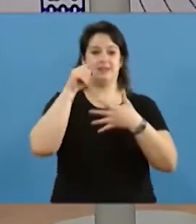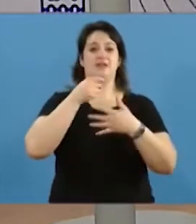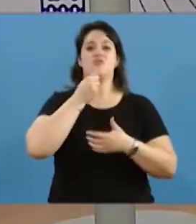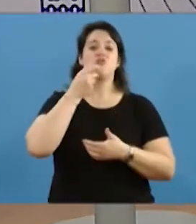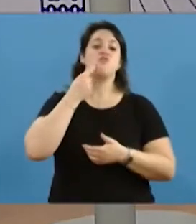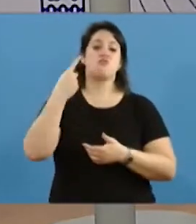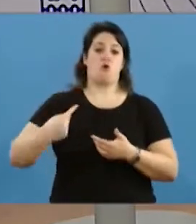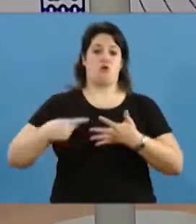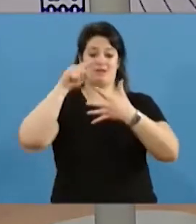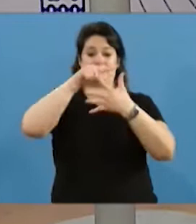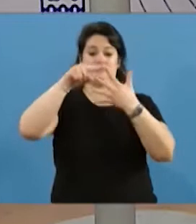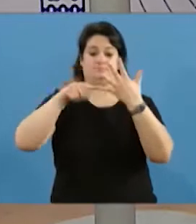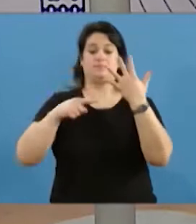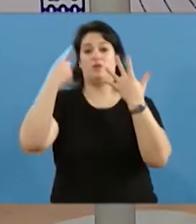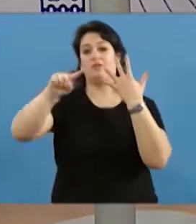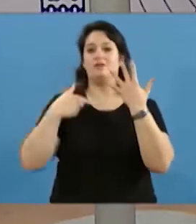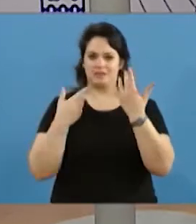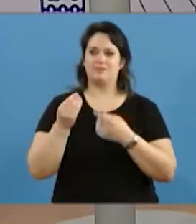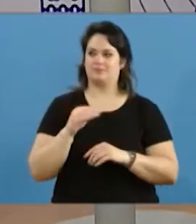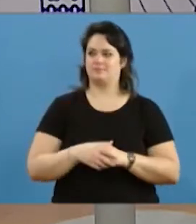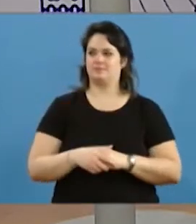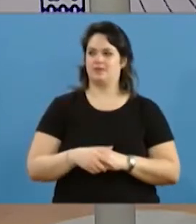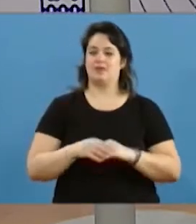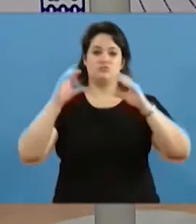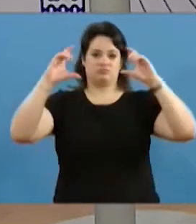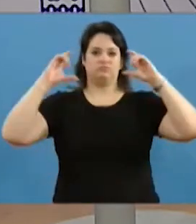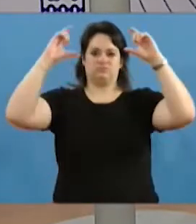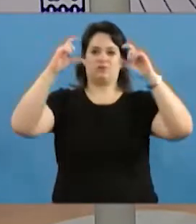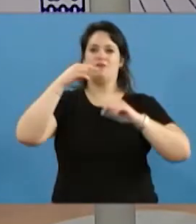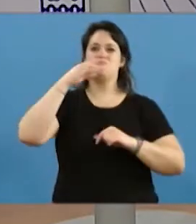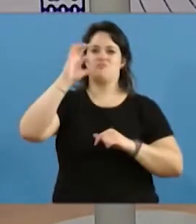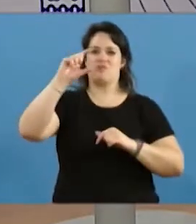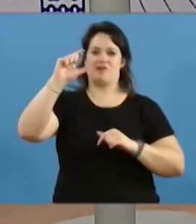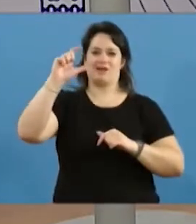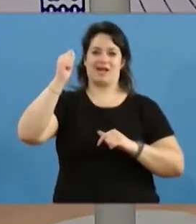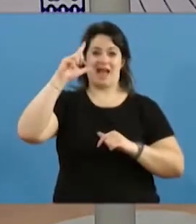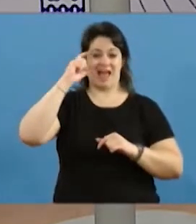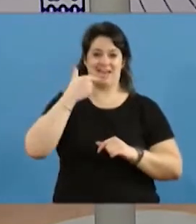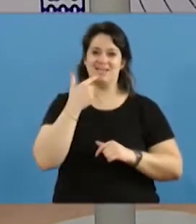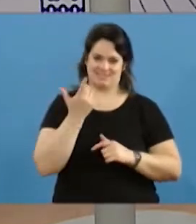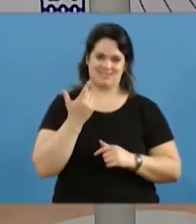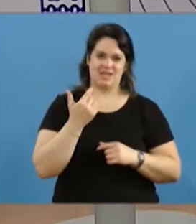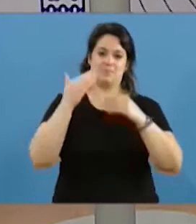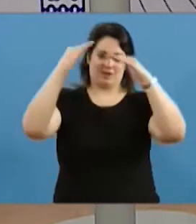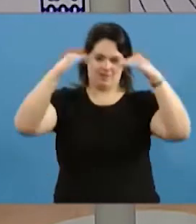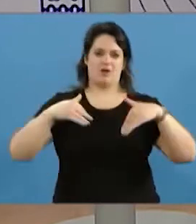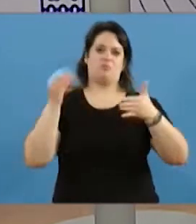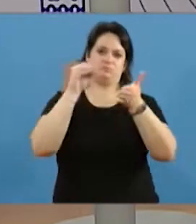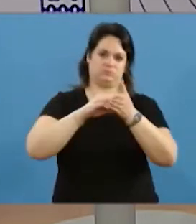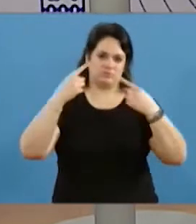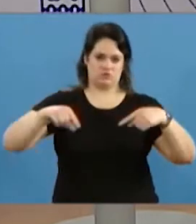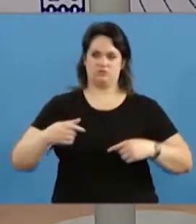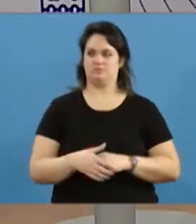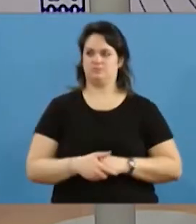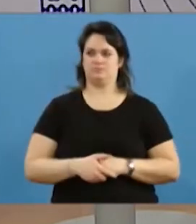distintos para marcarlas. Cada una. Yo he puesto bien arriba lo de las vocales porque vamos a hacer otras cositas más, ¿sí?